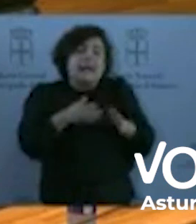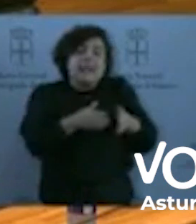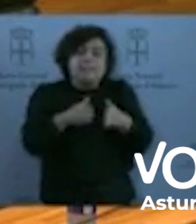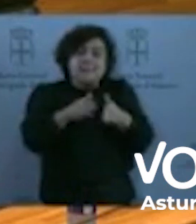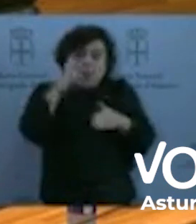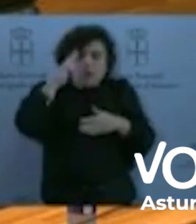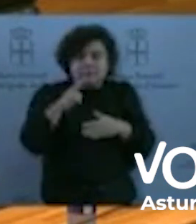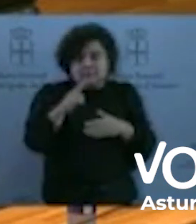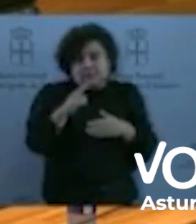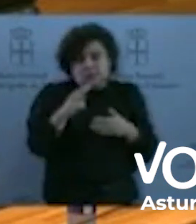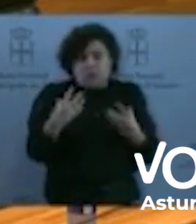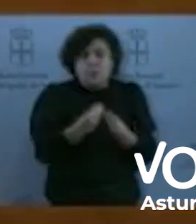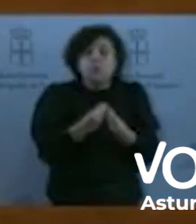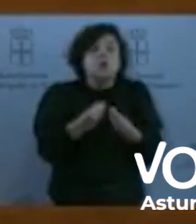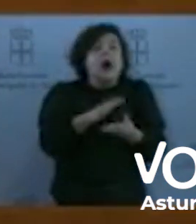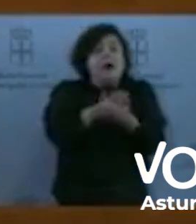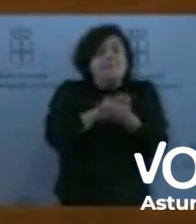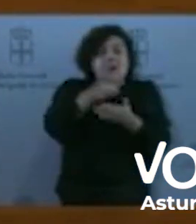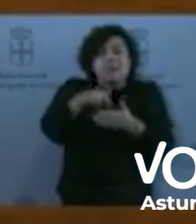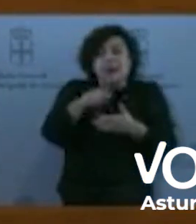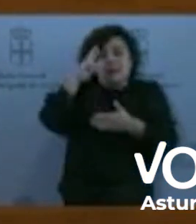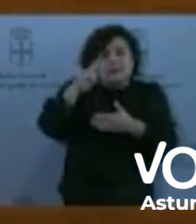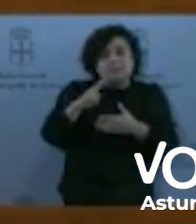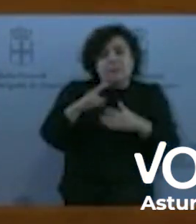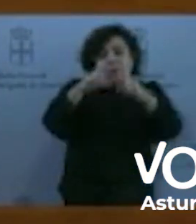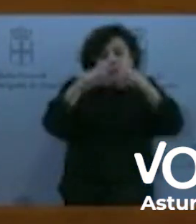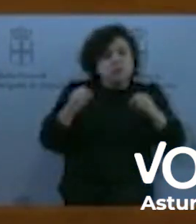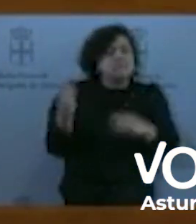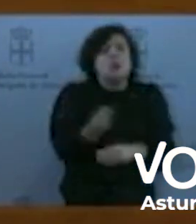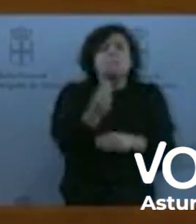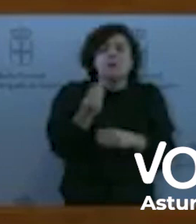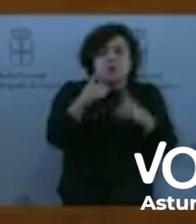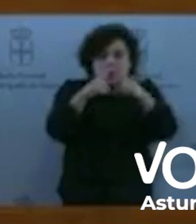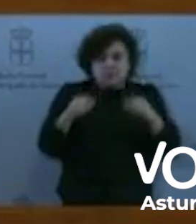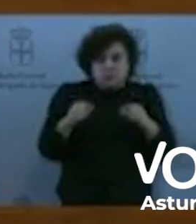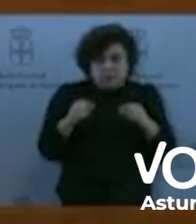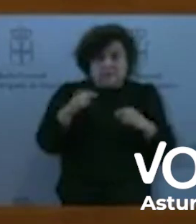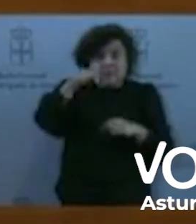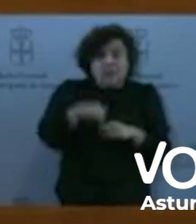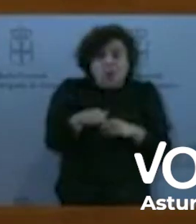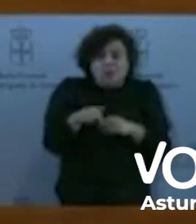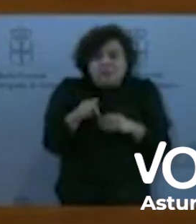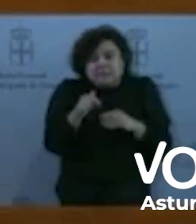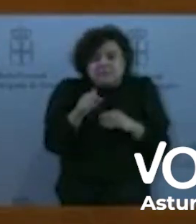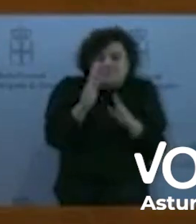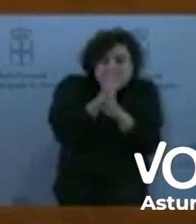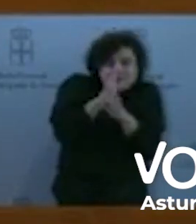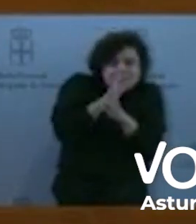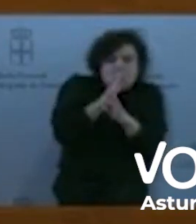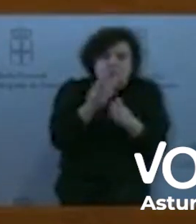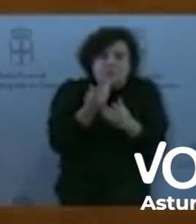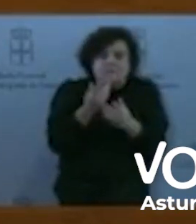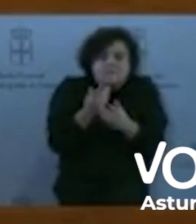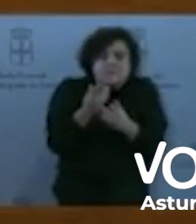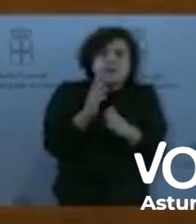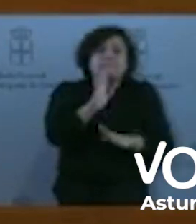Asturias. Una Asturias que hoy se cierra sobre sí misma o se oculta temerosa. El Gobierno quiere una sonrisa para Asturias, pero son las